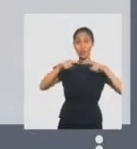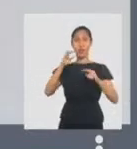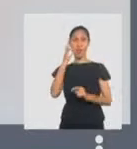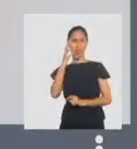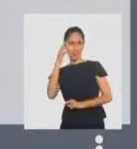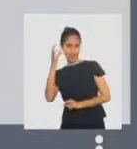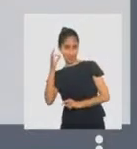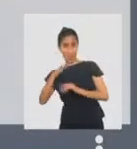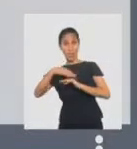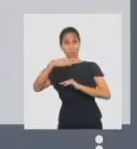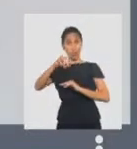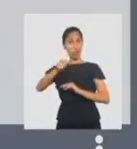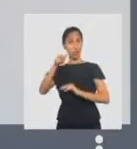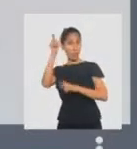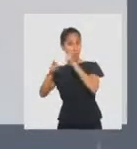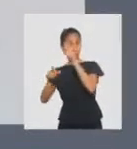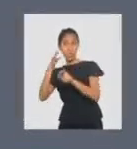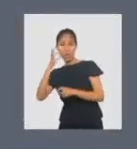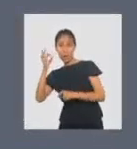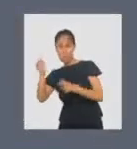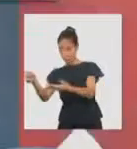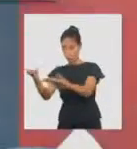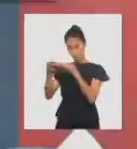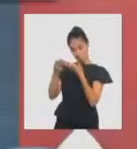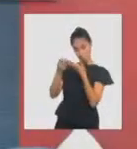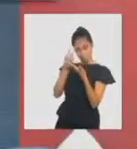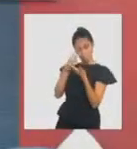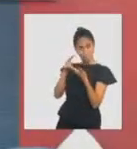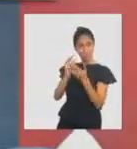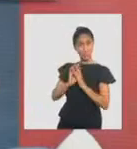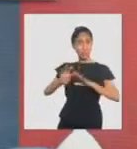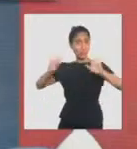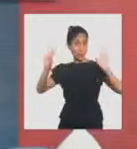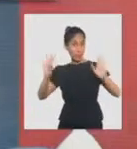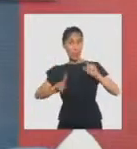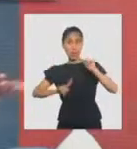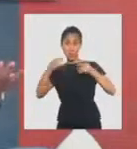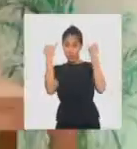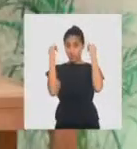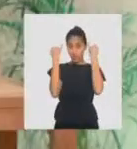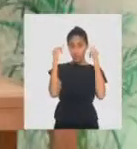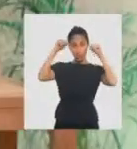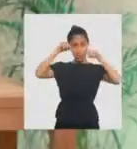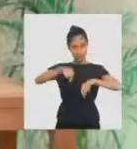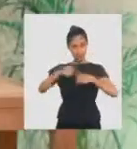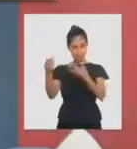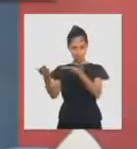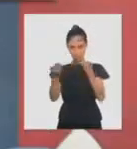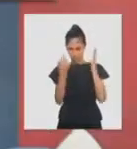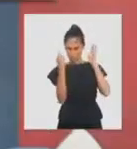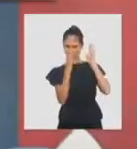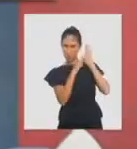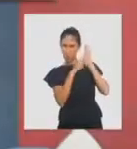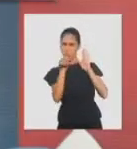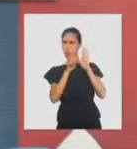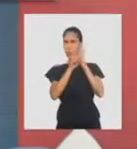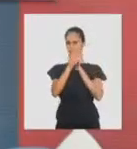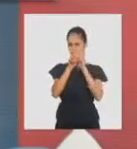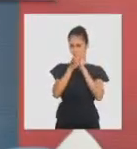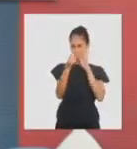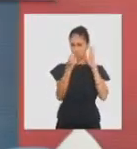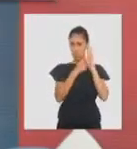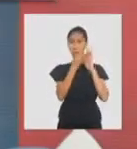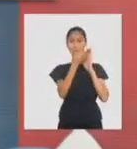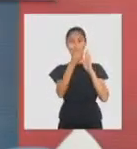para llegar a más posibles clientes. Quizá podrían obtener algunas ideas en este programa. Los invito a ver un video en el que